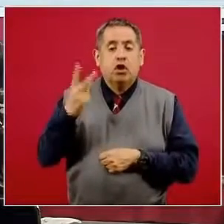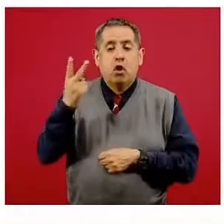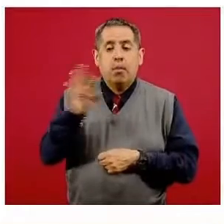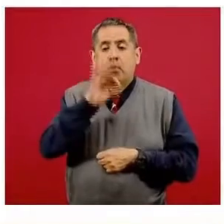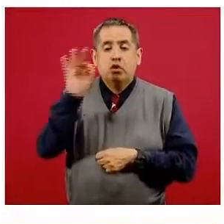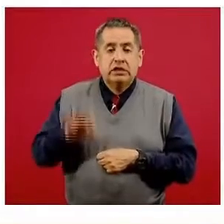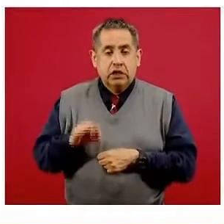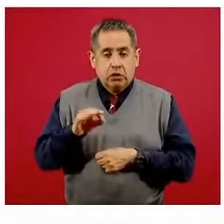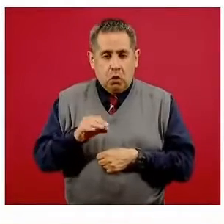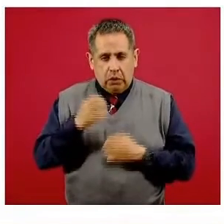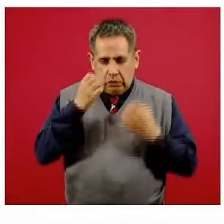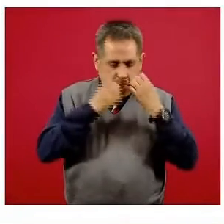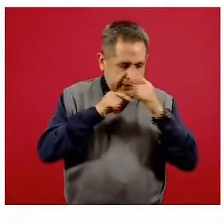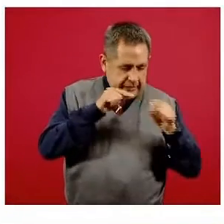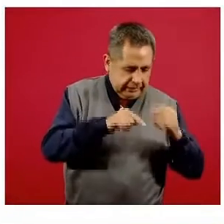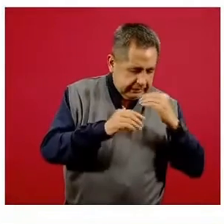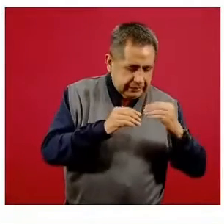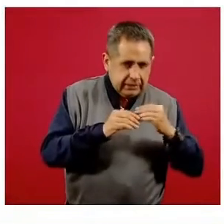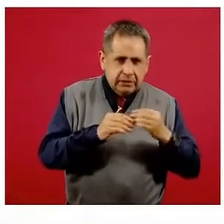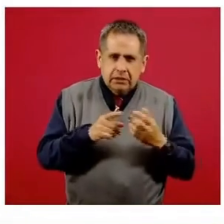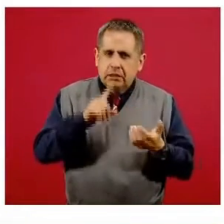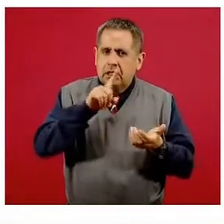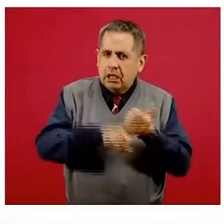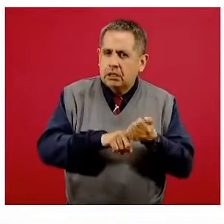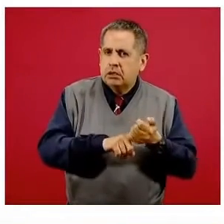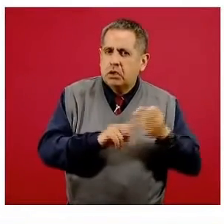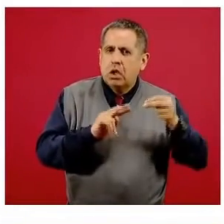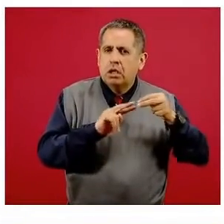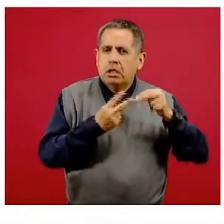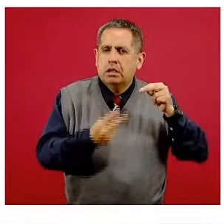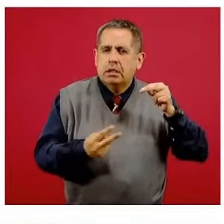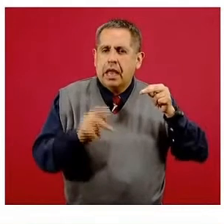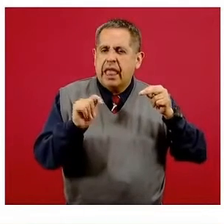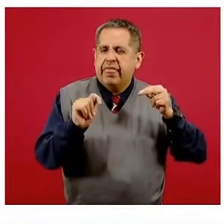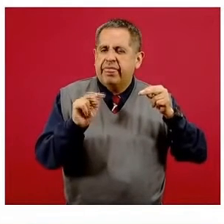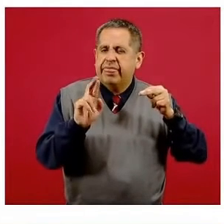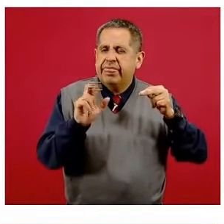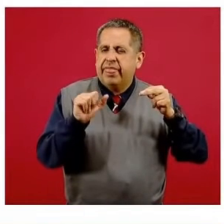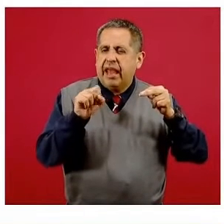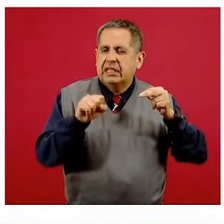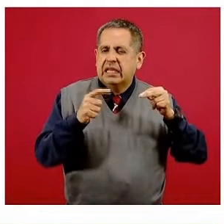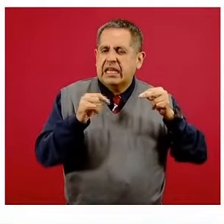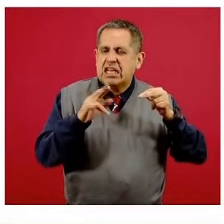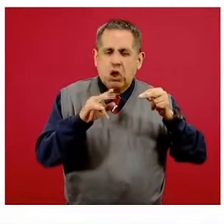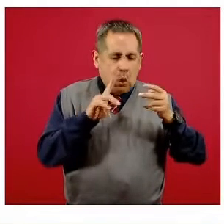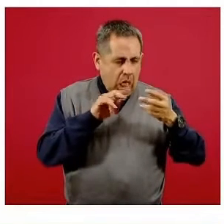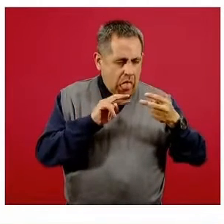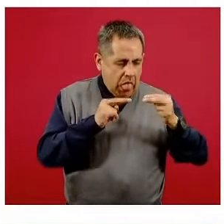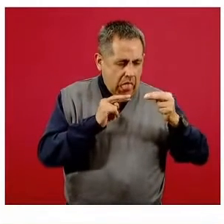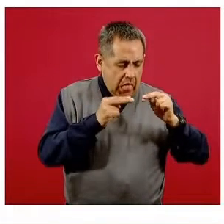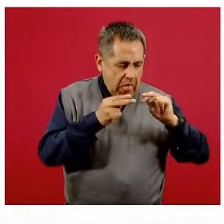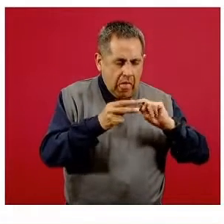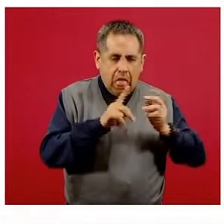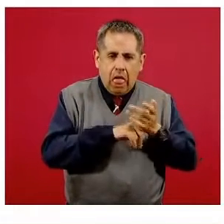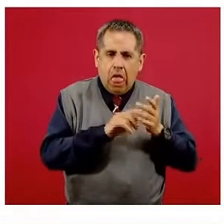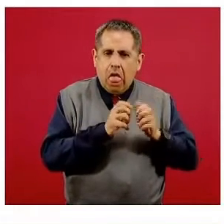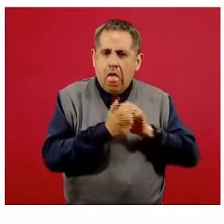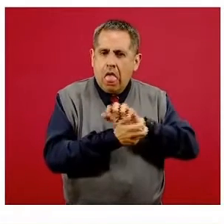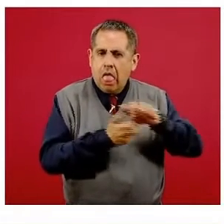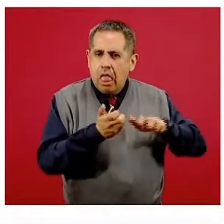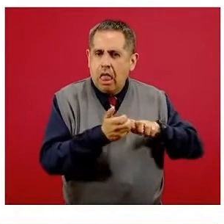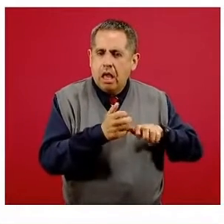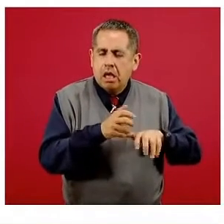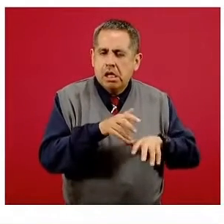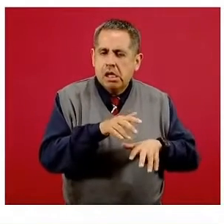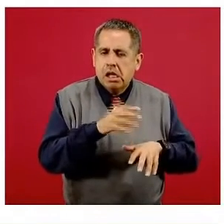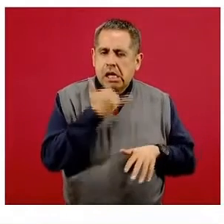los alimentos analizados presentaron secuencias transgénicas, y las tortillas con estas secuencias recombinantes o